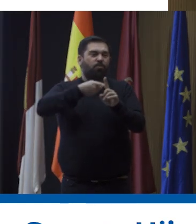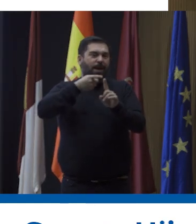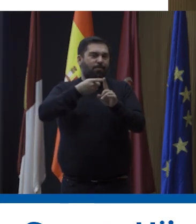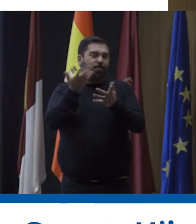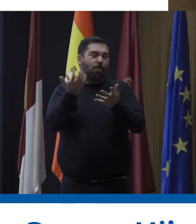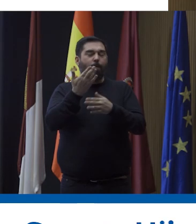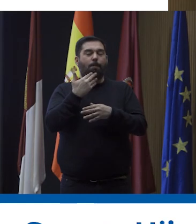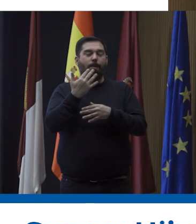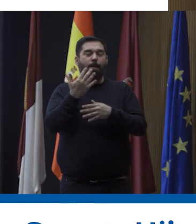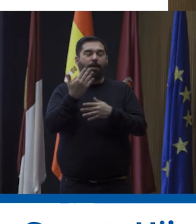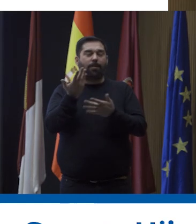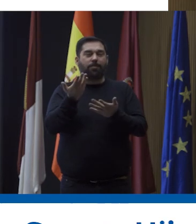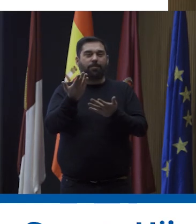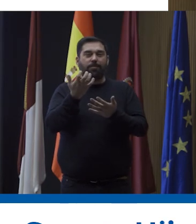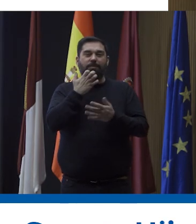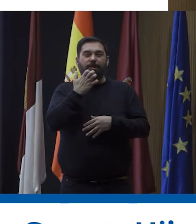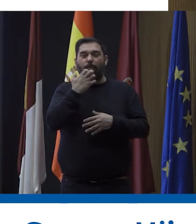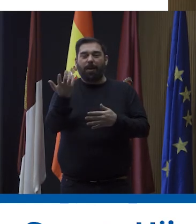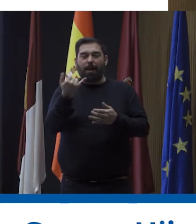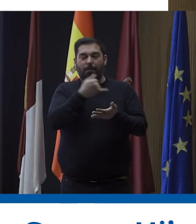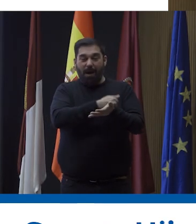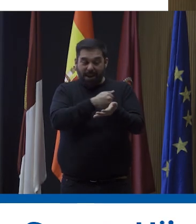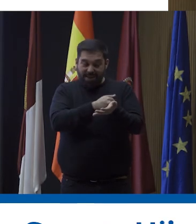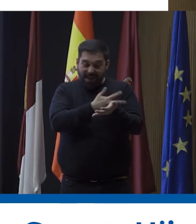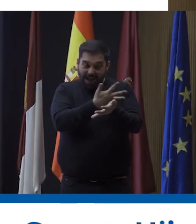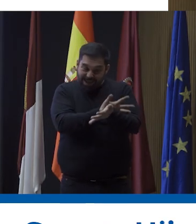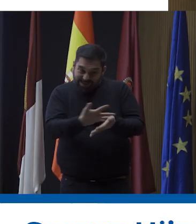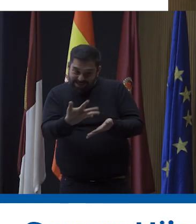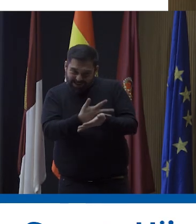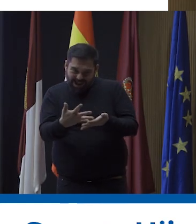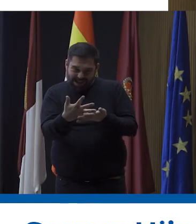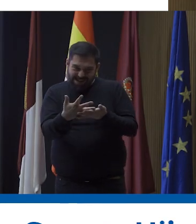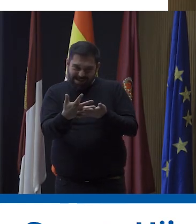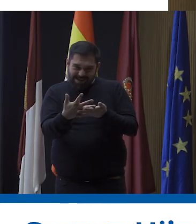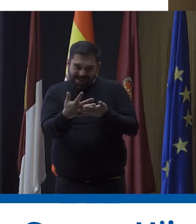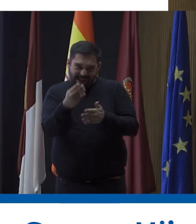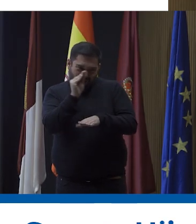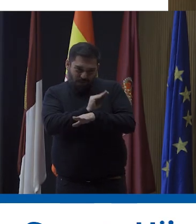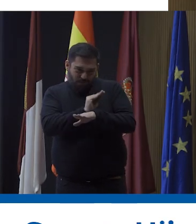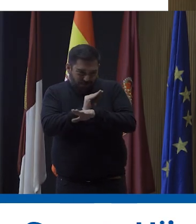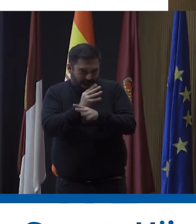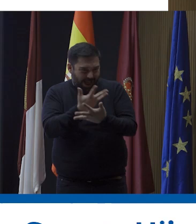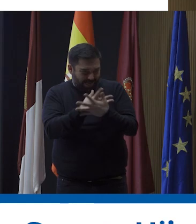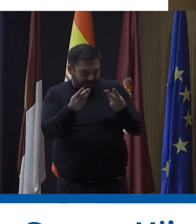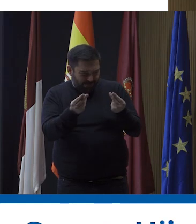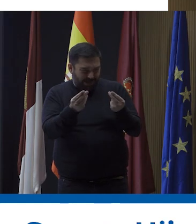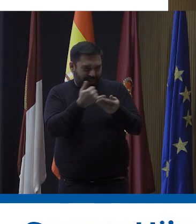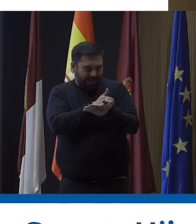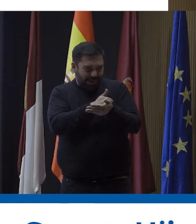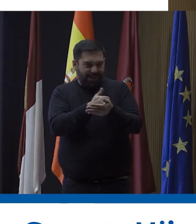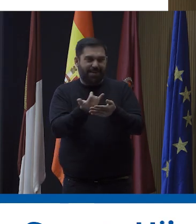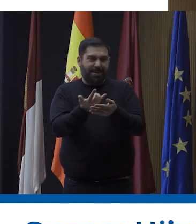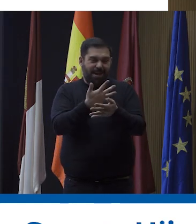por ejemplo, una lesión, una herida, nuestra sangre es la que produce esa curación del tejido de forma sorprendente. Pues estamos